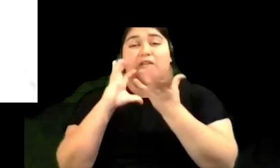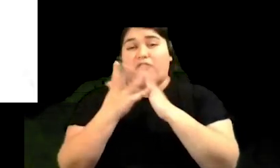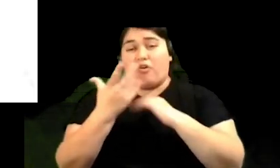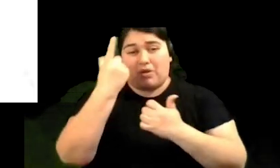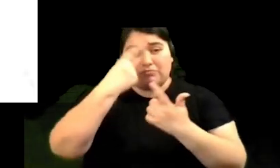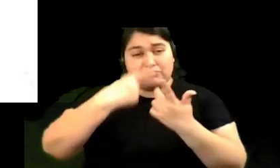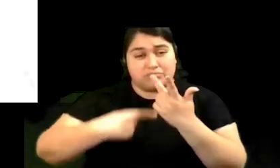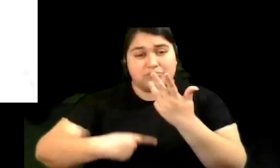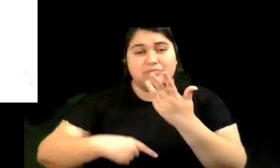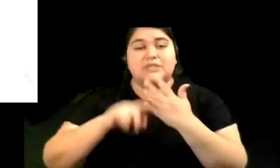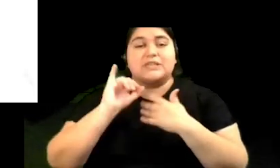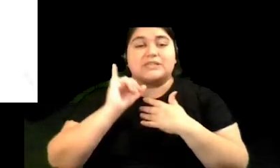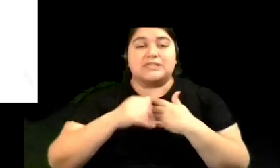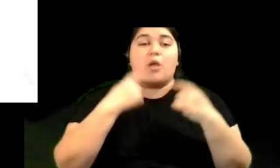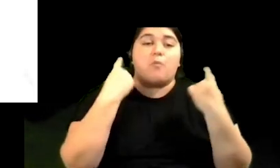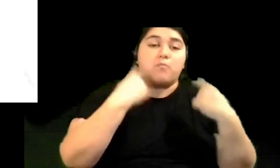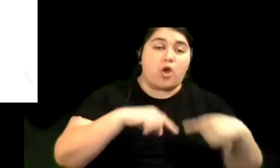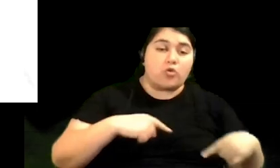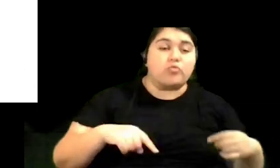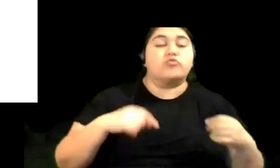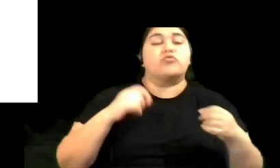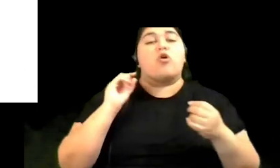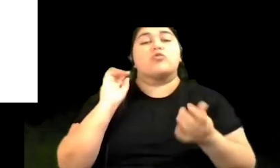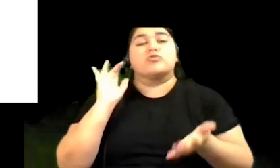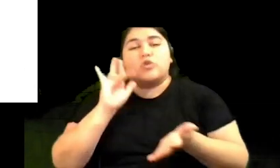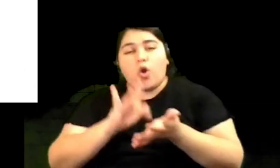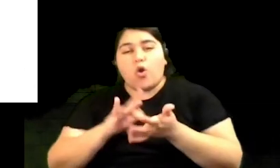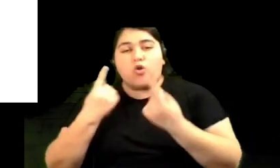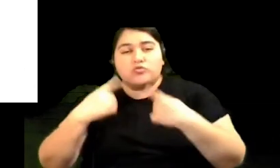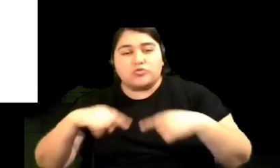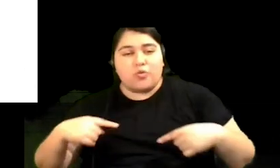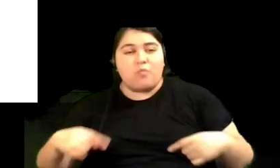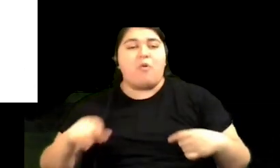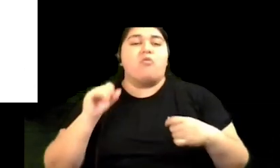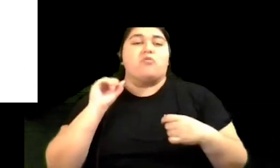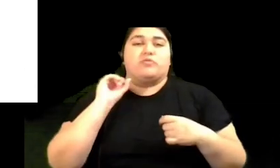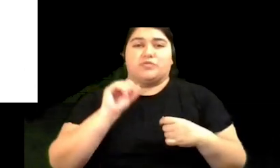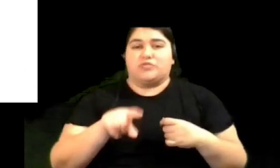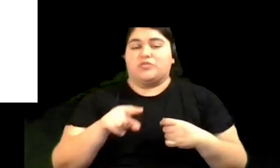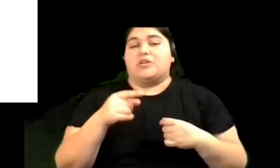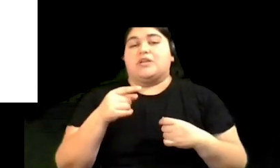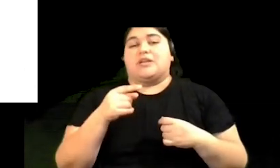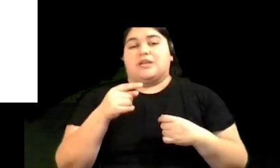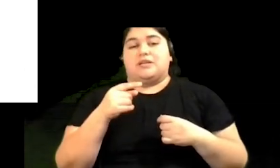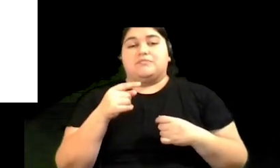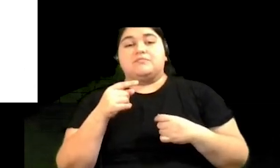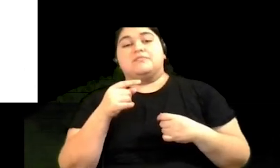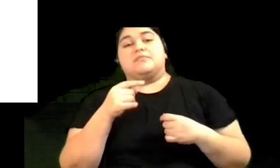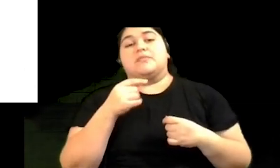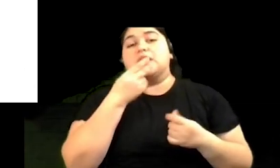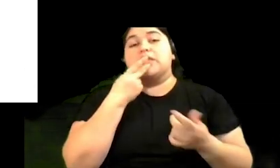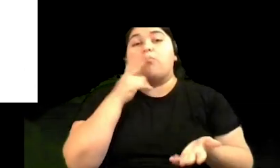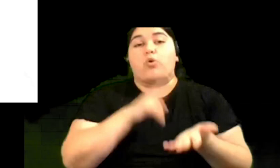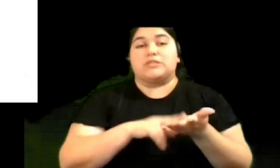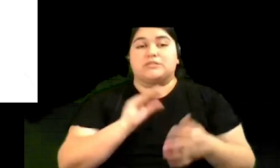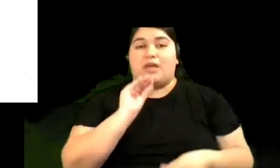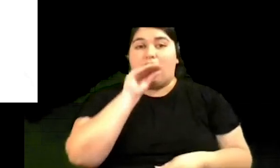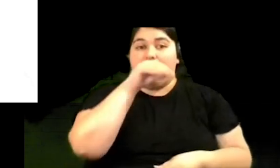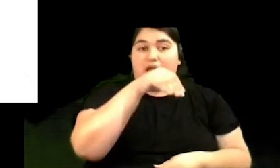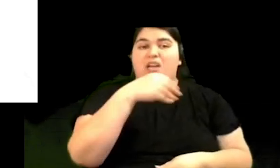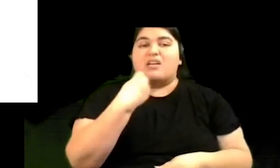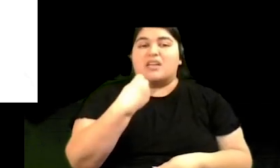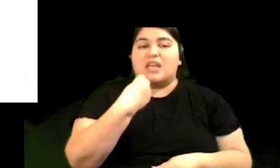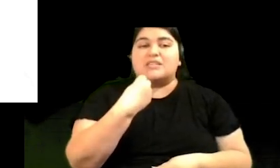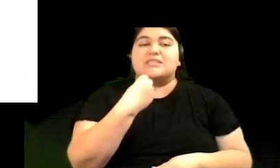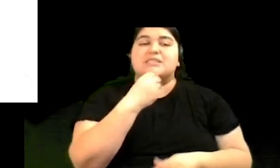los distintos productos o consumos, o sea que ahí vamos a tener que tener en cuenta qué es lo que nos dice el impuesto al valor agregado, qué es lo que nos